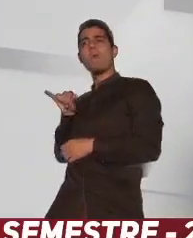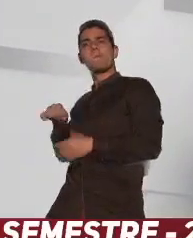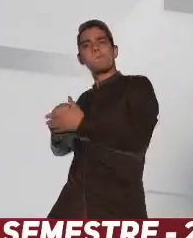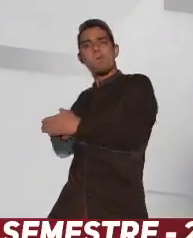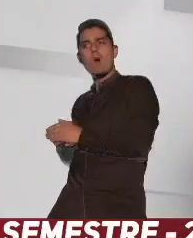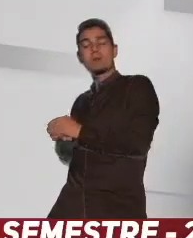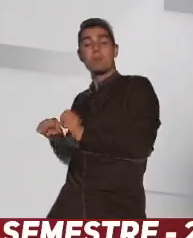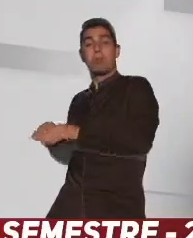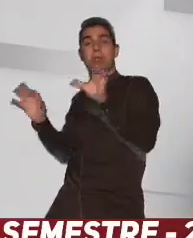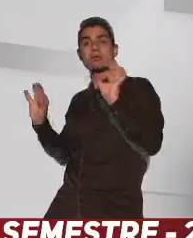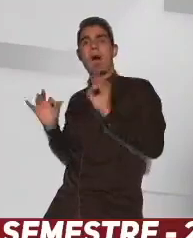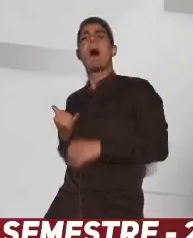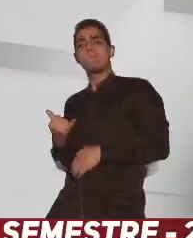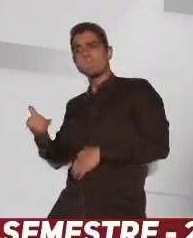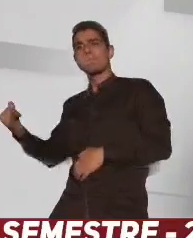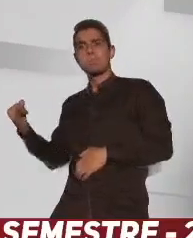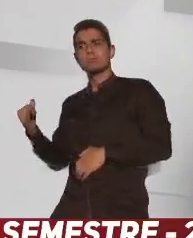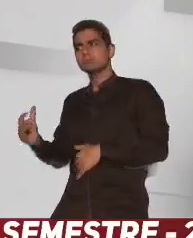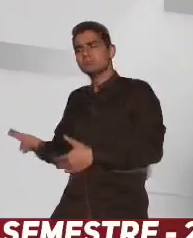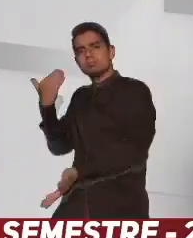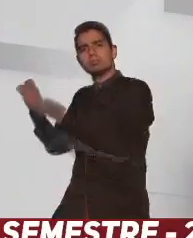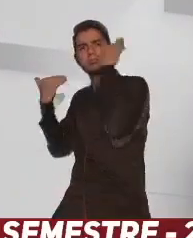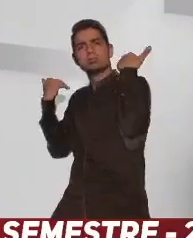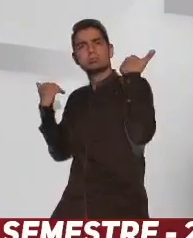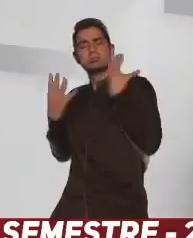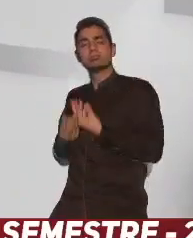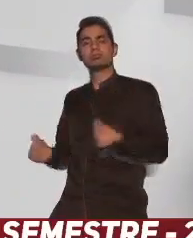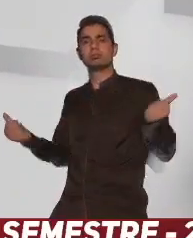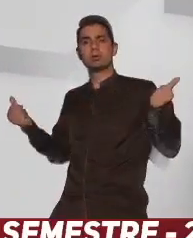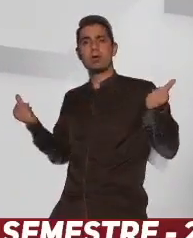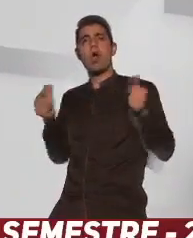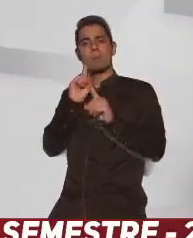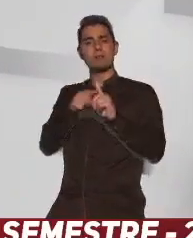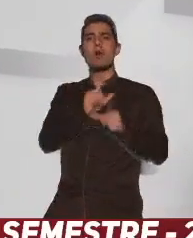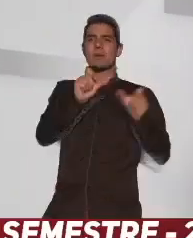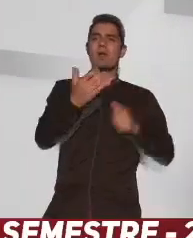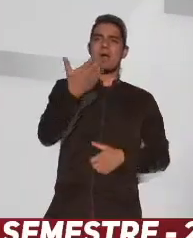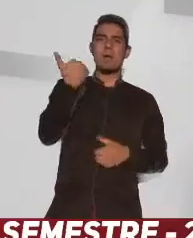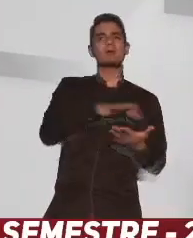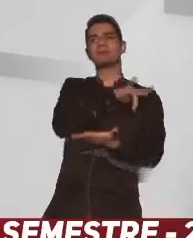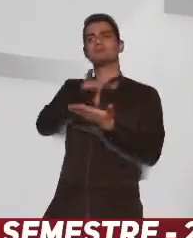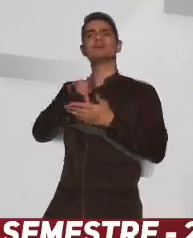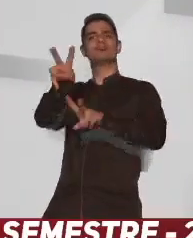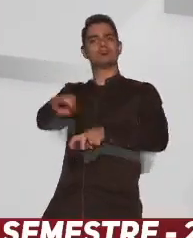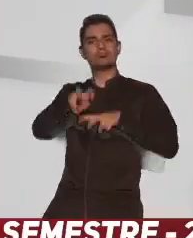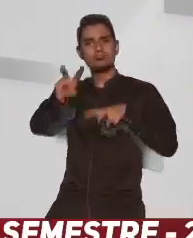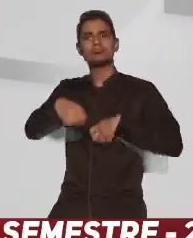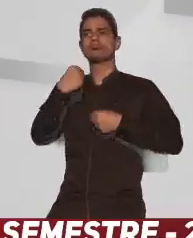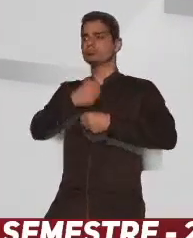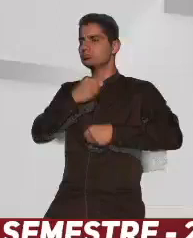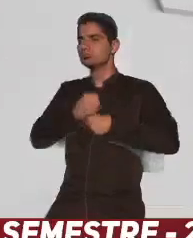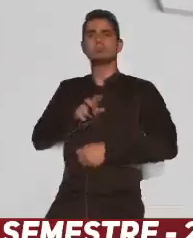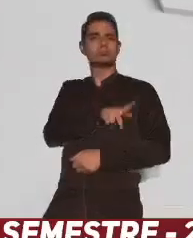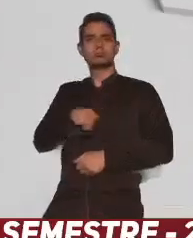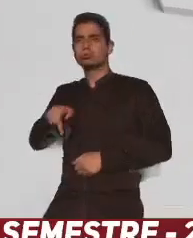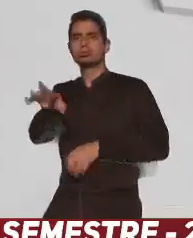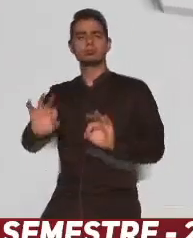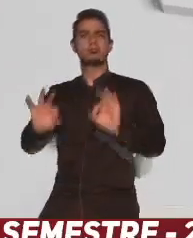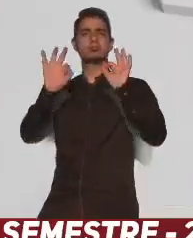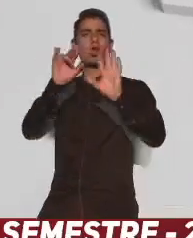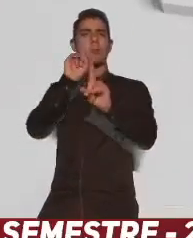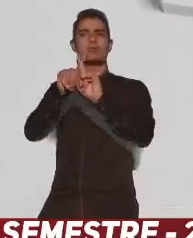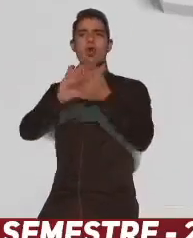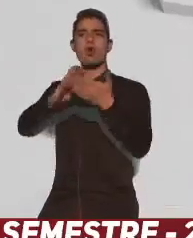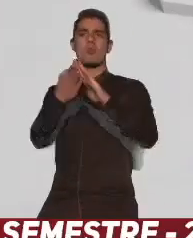con tranquilidad, contribuyendo al desarrollo de las comunidades. Este trabajo, que fue realizado con